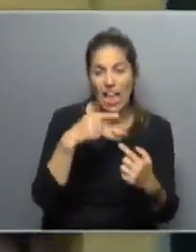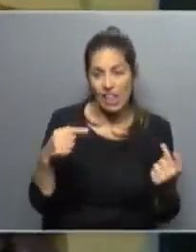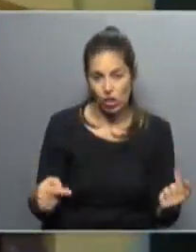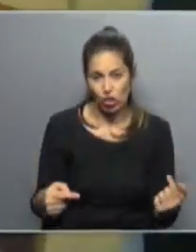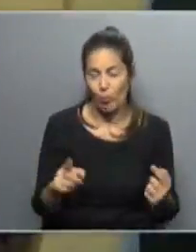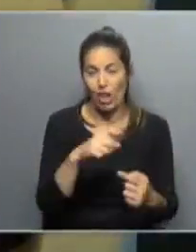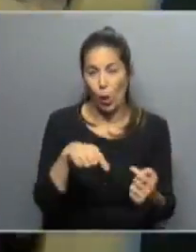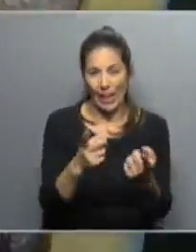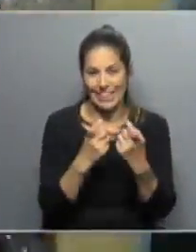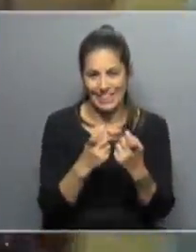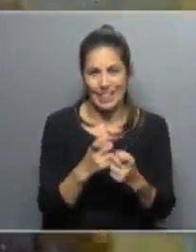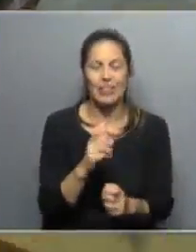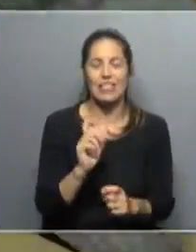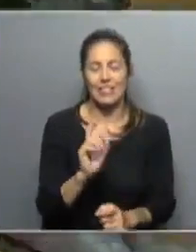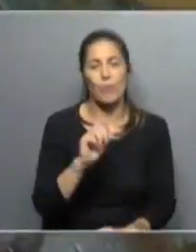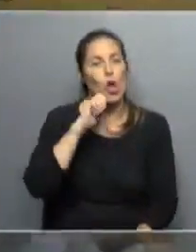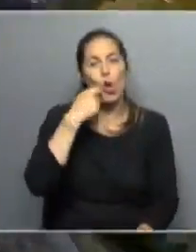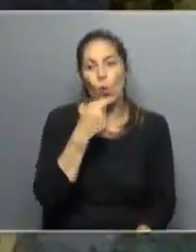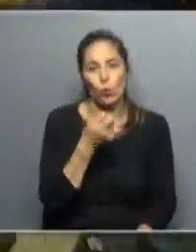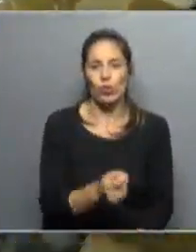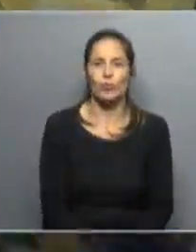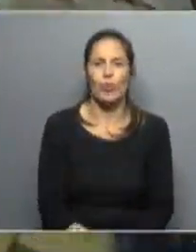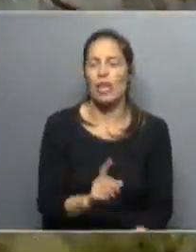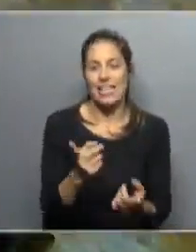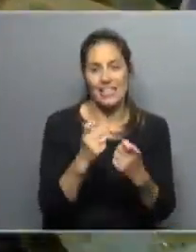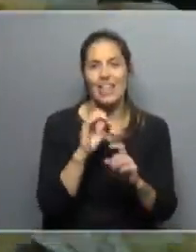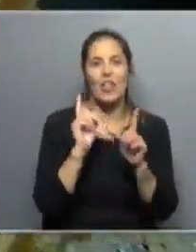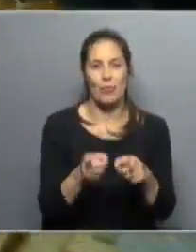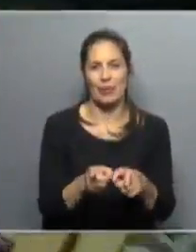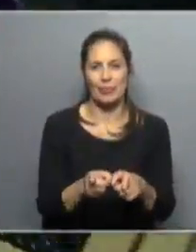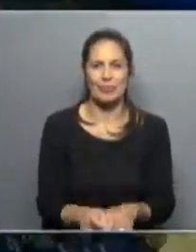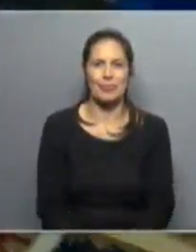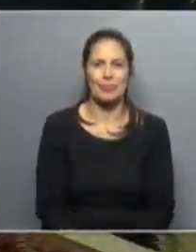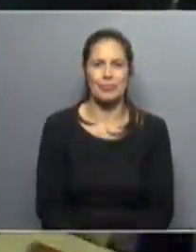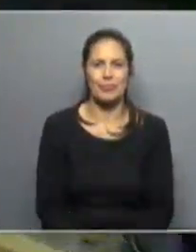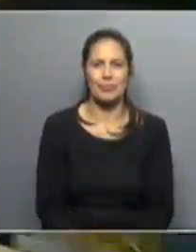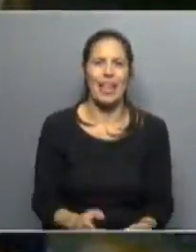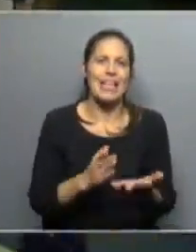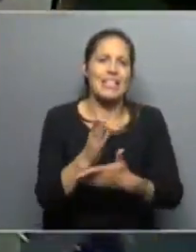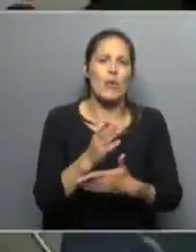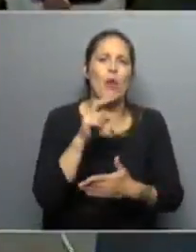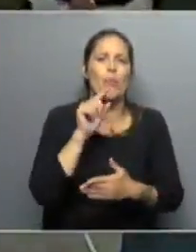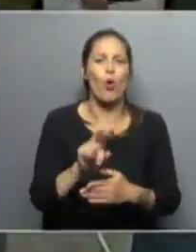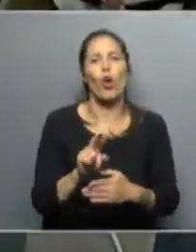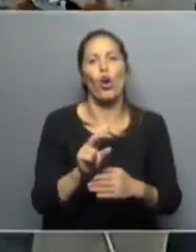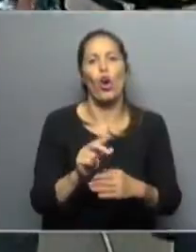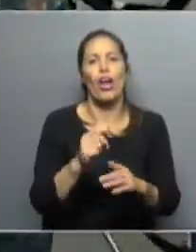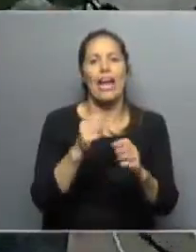las necesidades, digamos. Para todos los gustos, para todas las necesidades. Siempre un poquito de energía